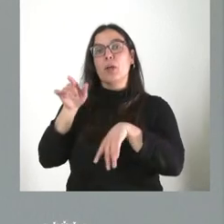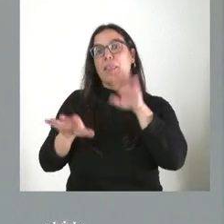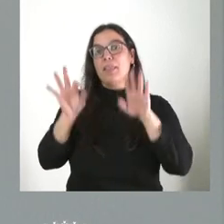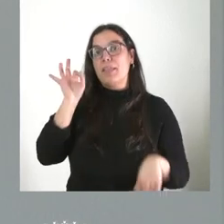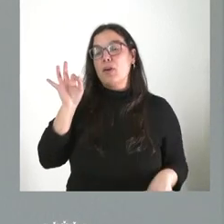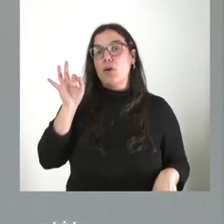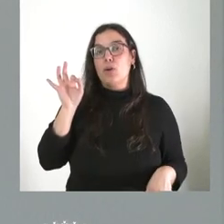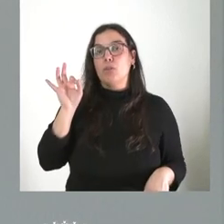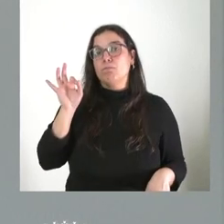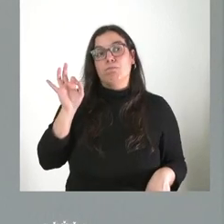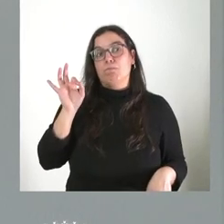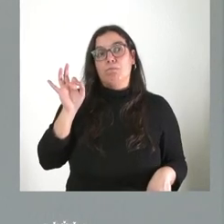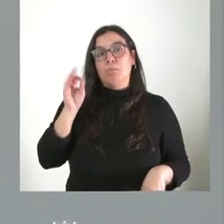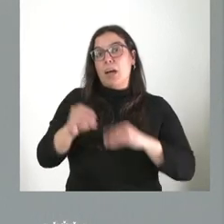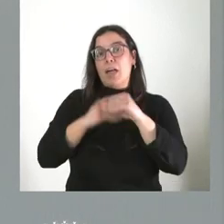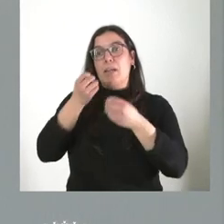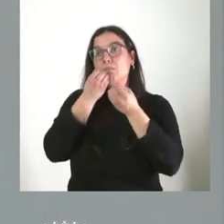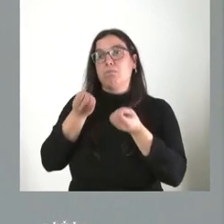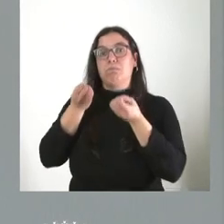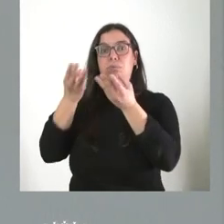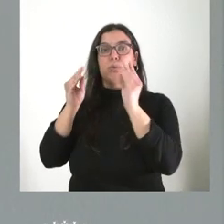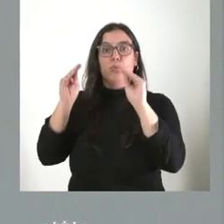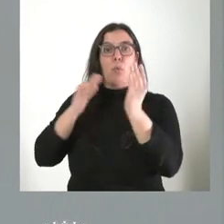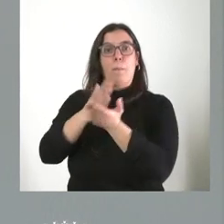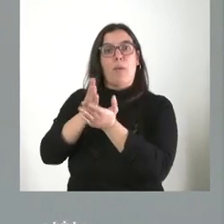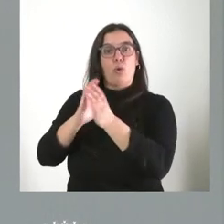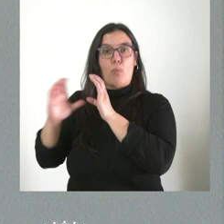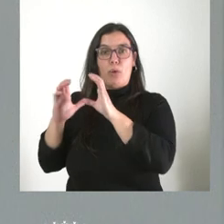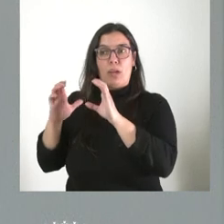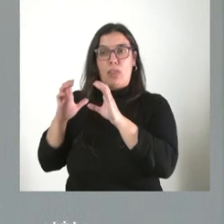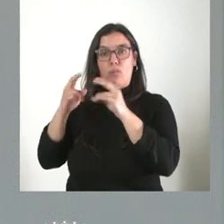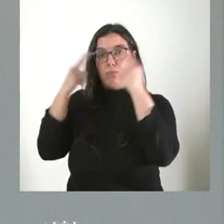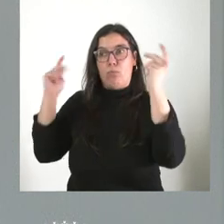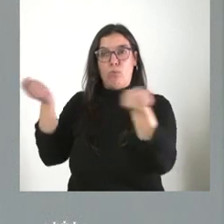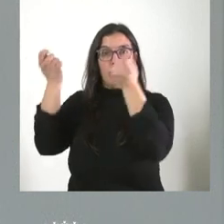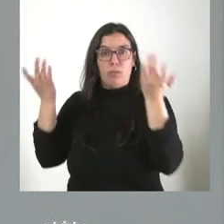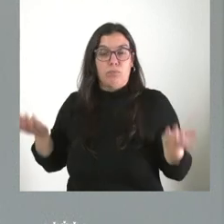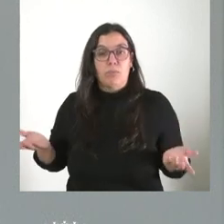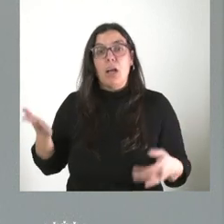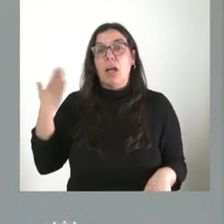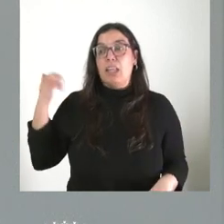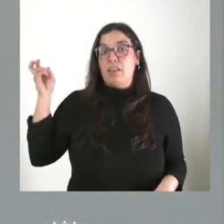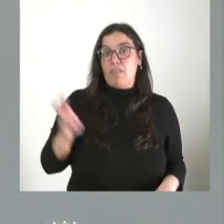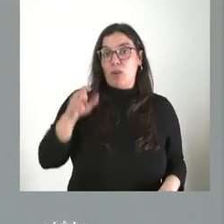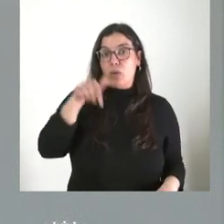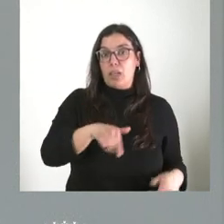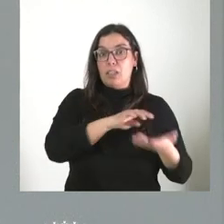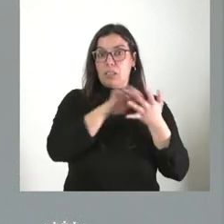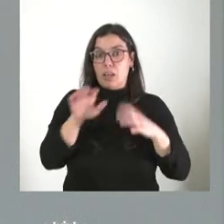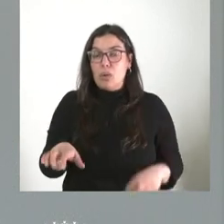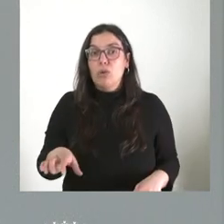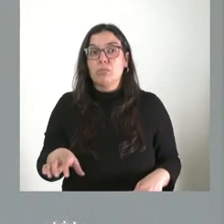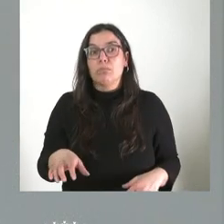por hacer siempre sus declaraciones a través de los medios de comunicación bueno Ayer vino a Castilla y león